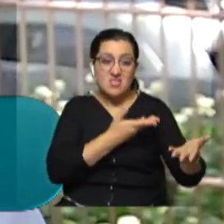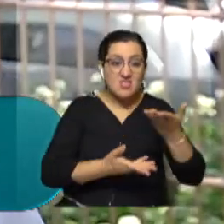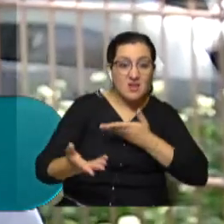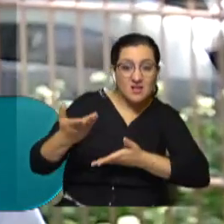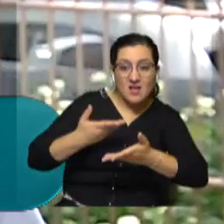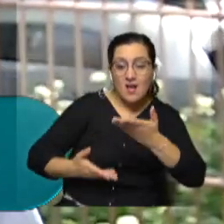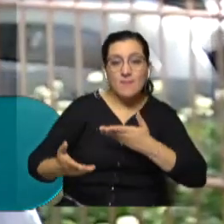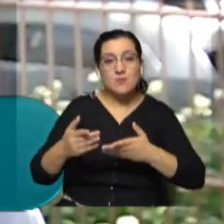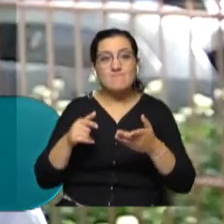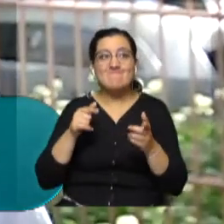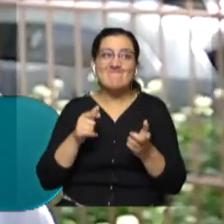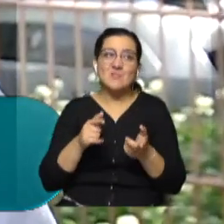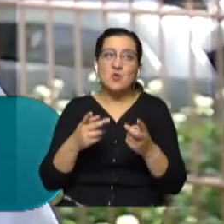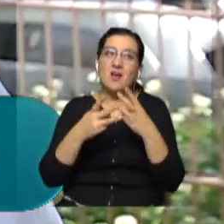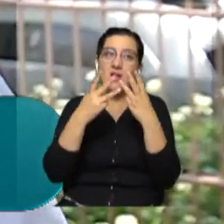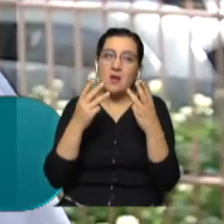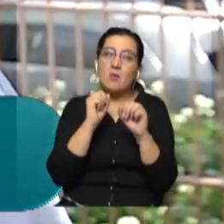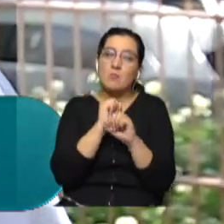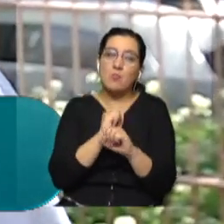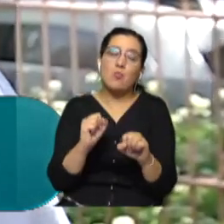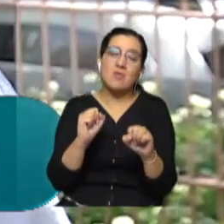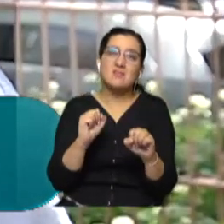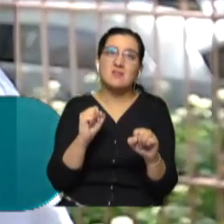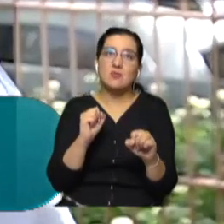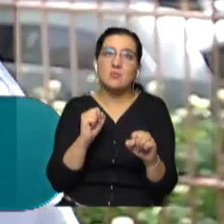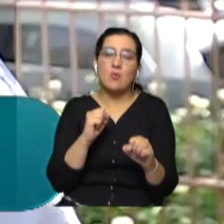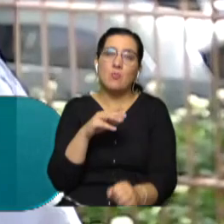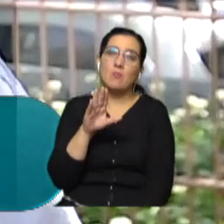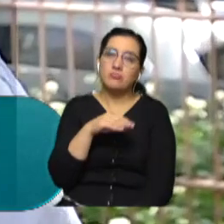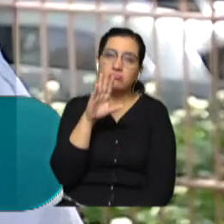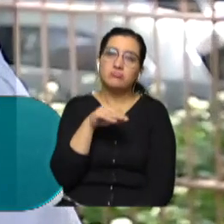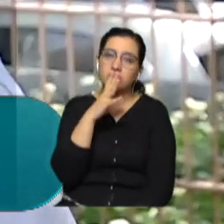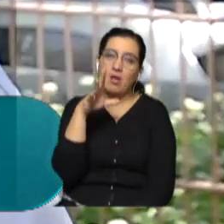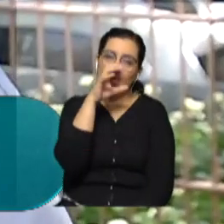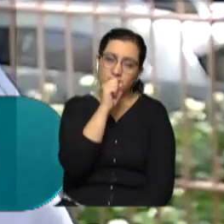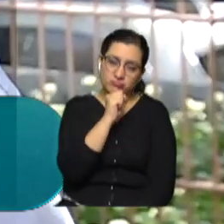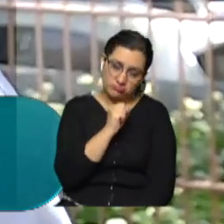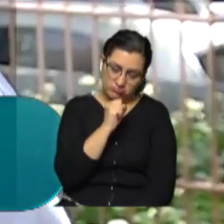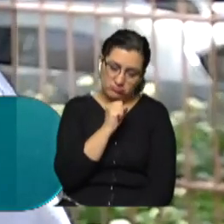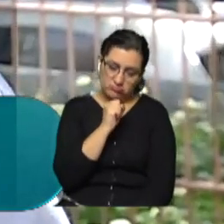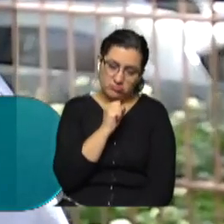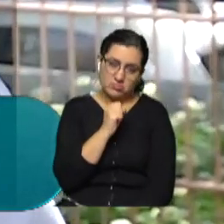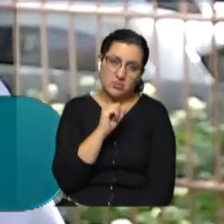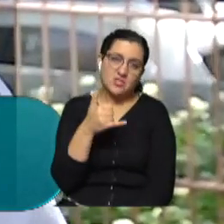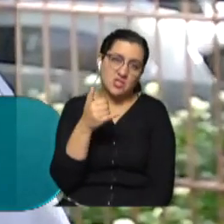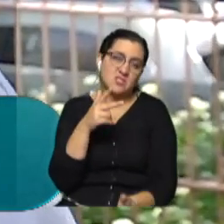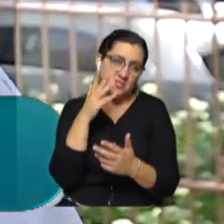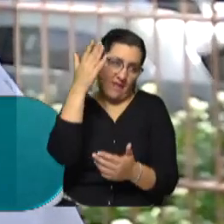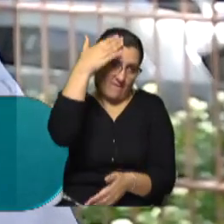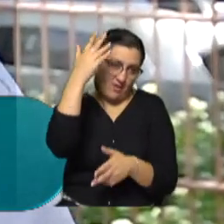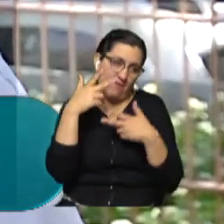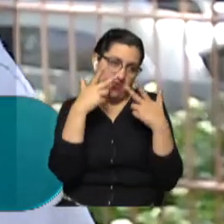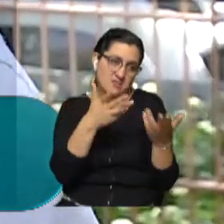los candidatos, generalmente se puede volver una cosa muy monótona, muy aburrida y muy previsible, y lo